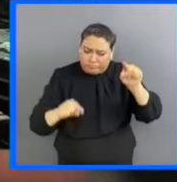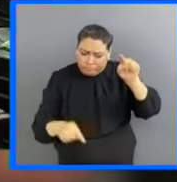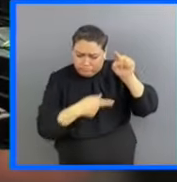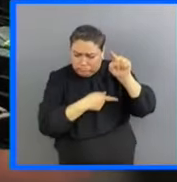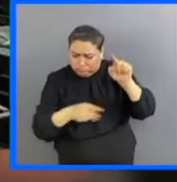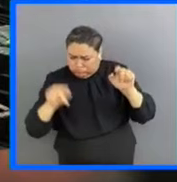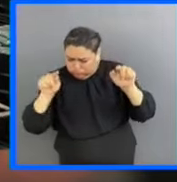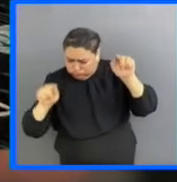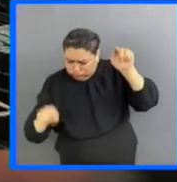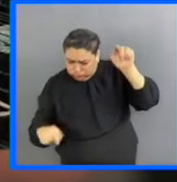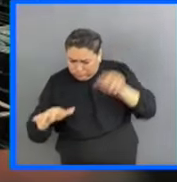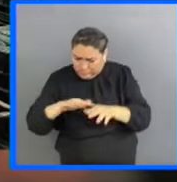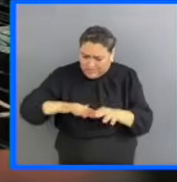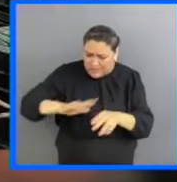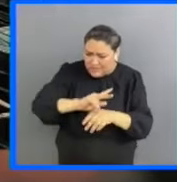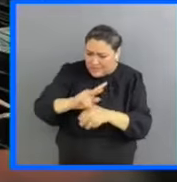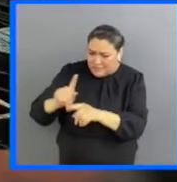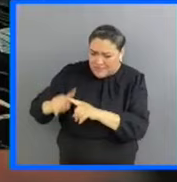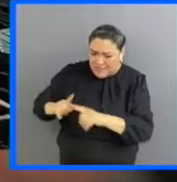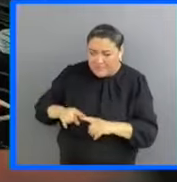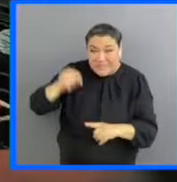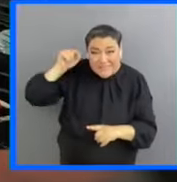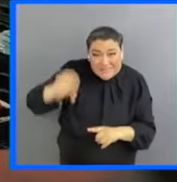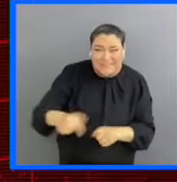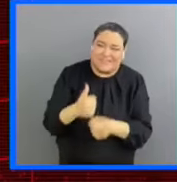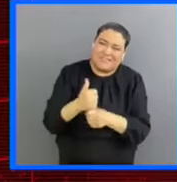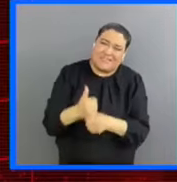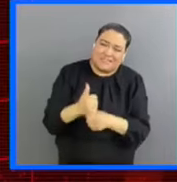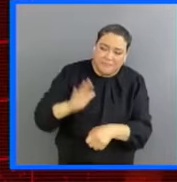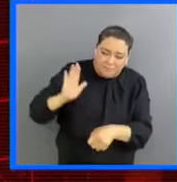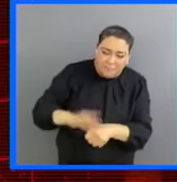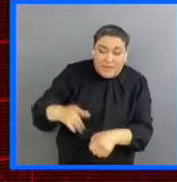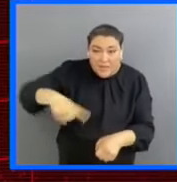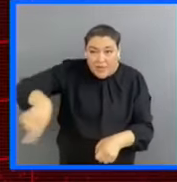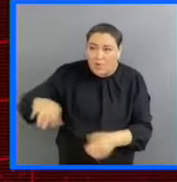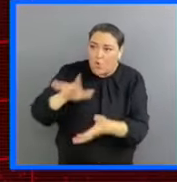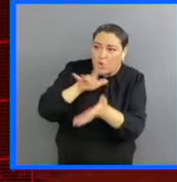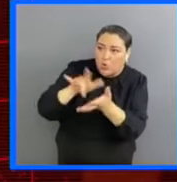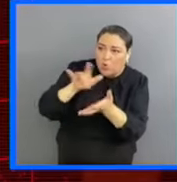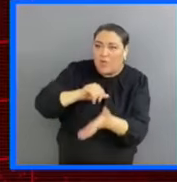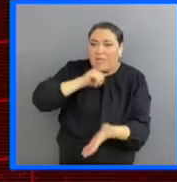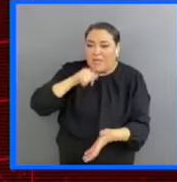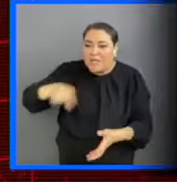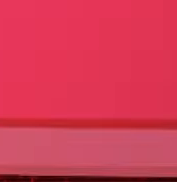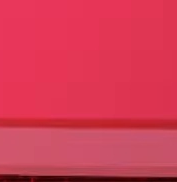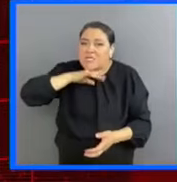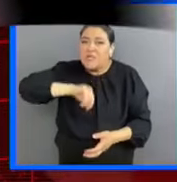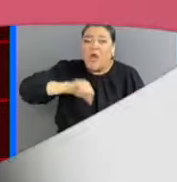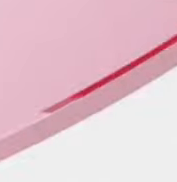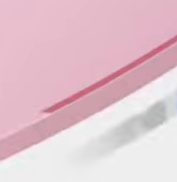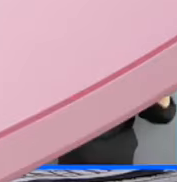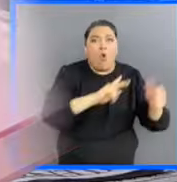los países en desarrollo, pese a ser los que menos han contribuido en la crisis climática.